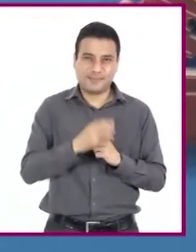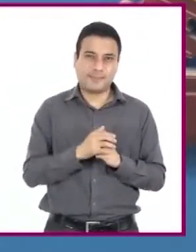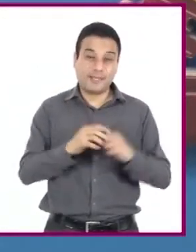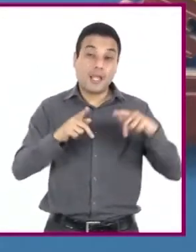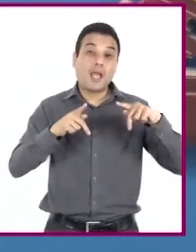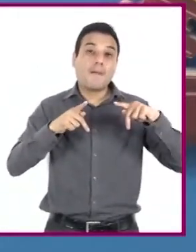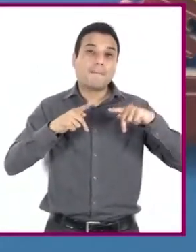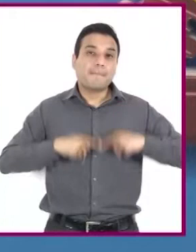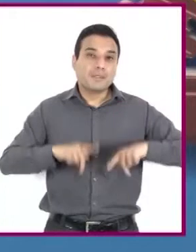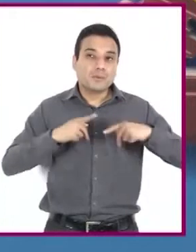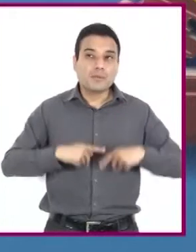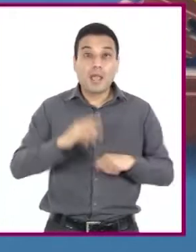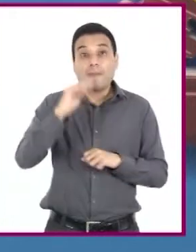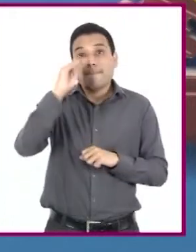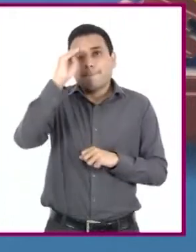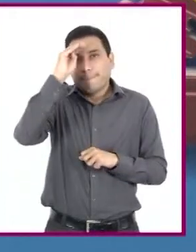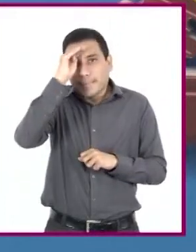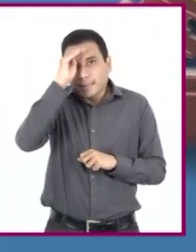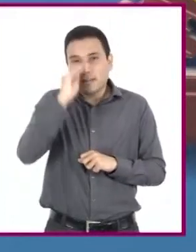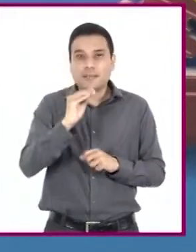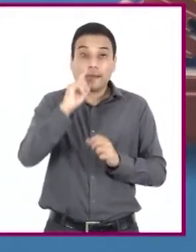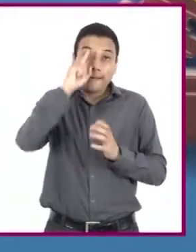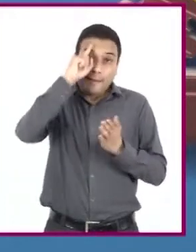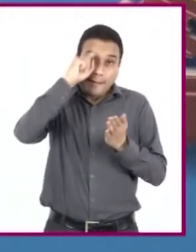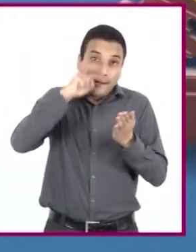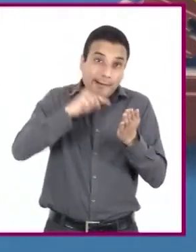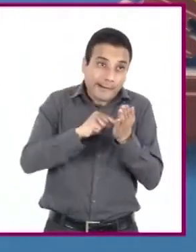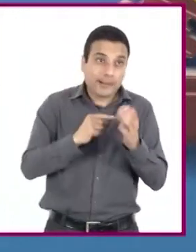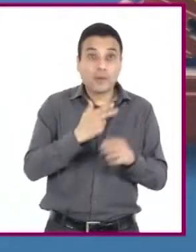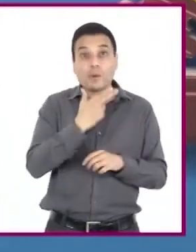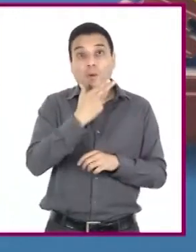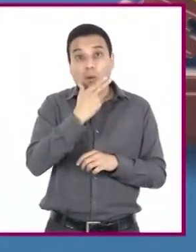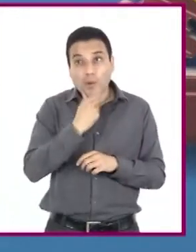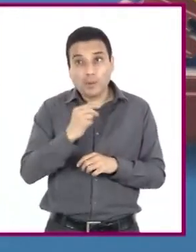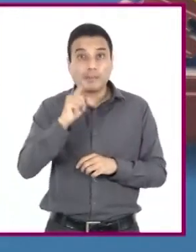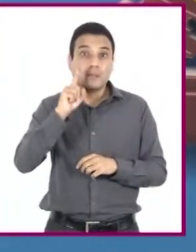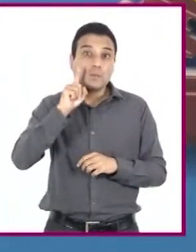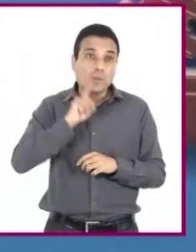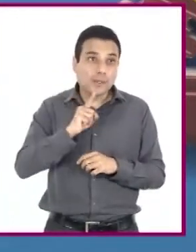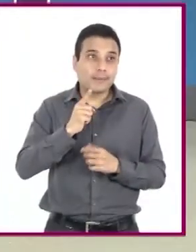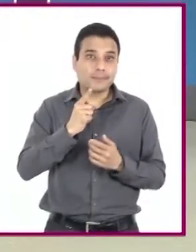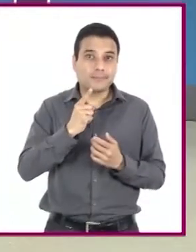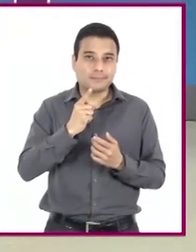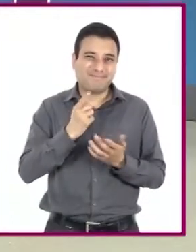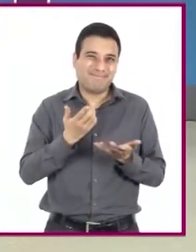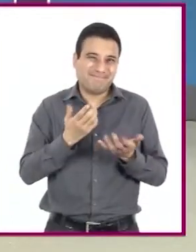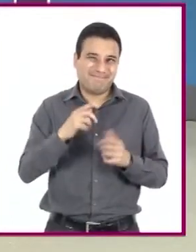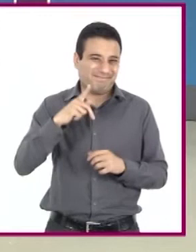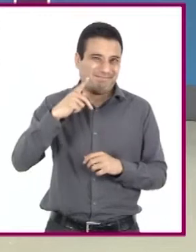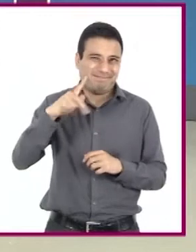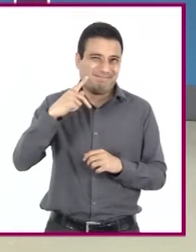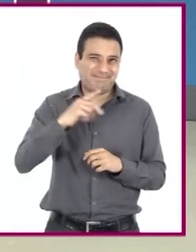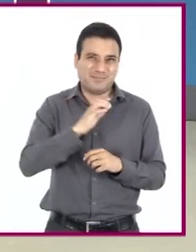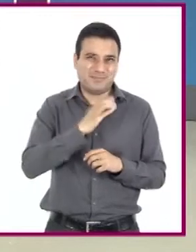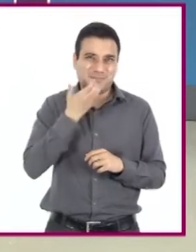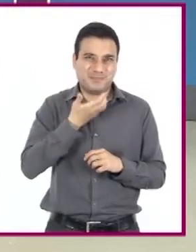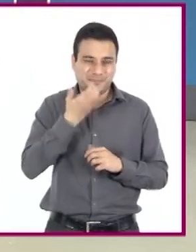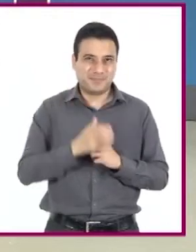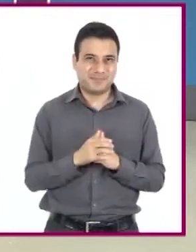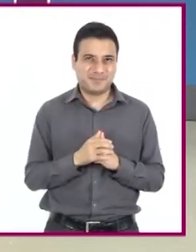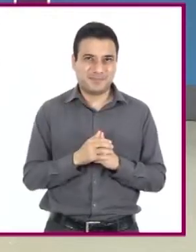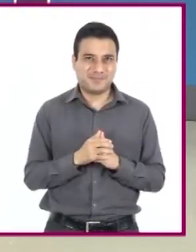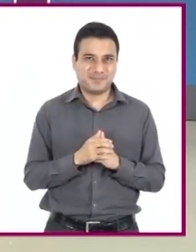sobre cómo debe de ser y cómo debe comportarse cada género. Con frecuencia